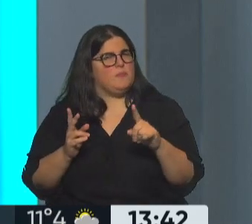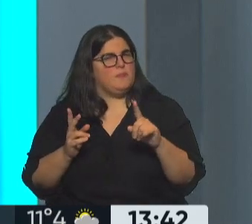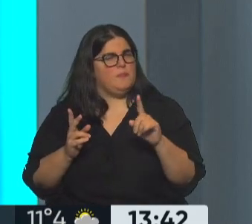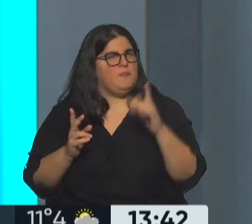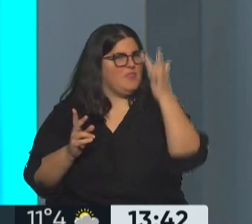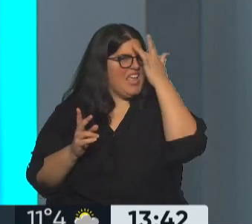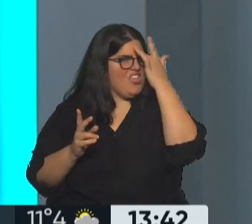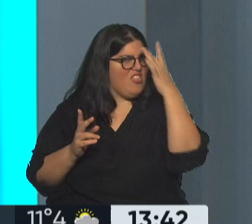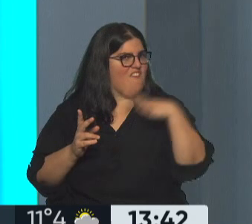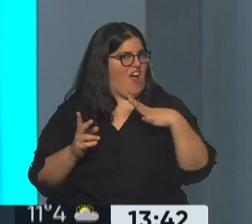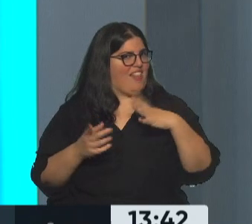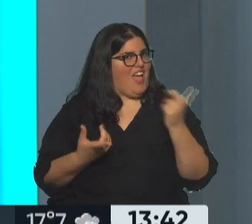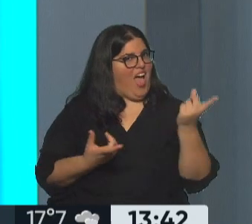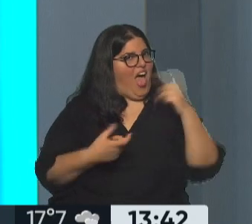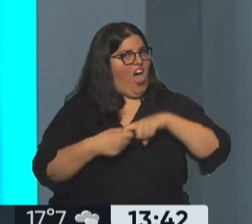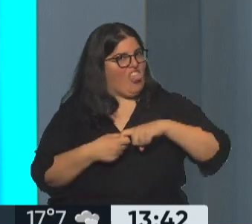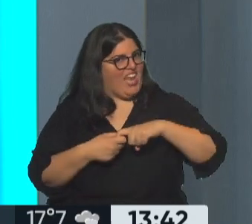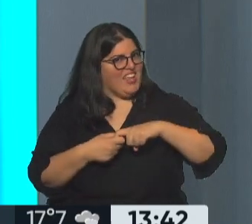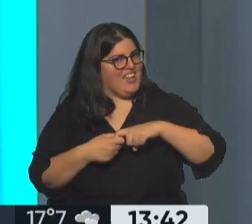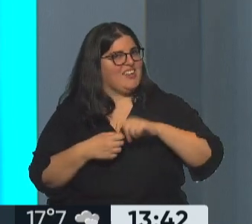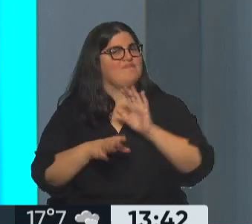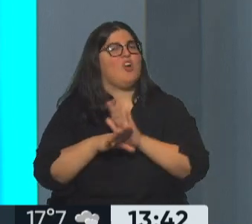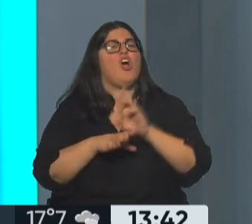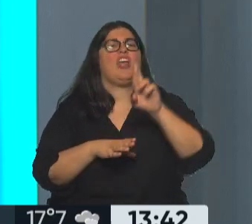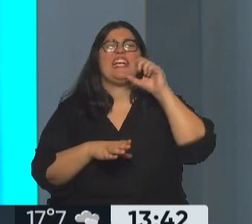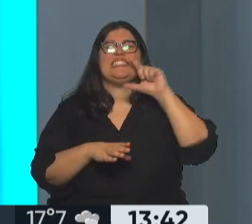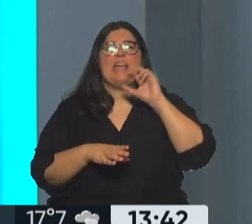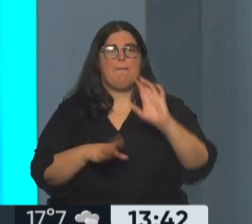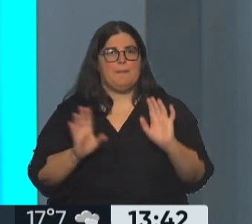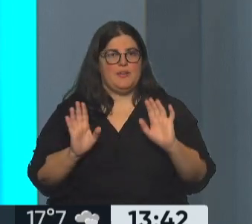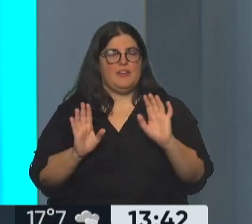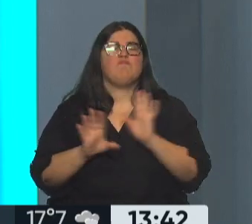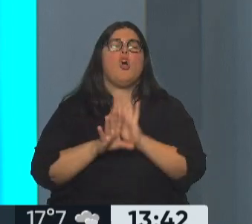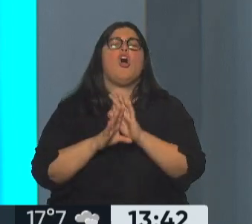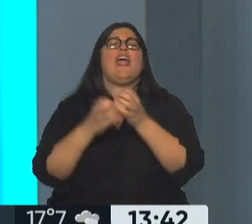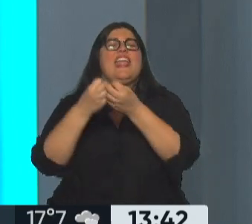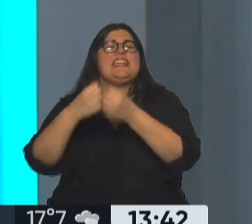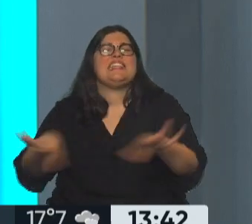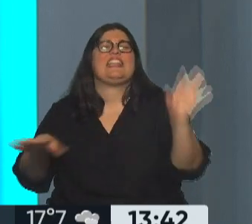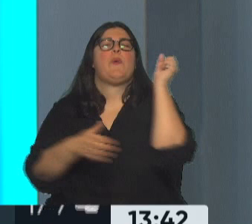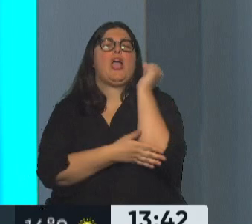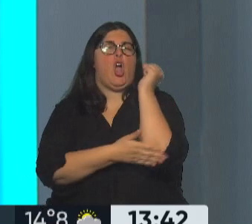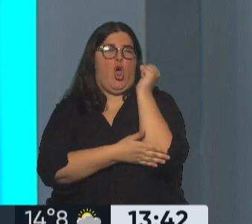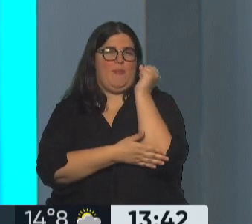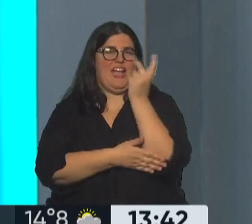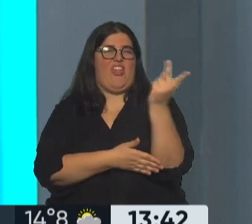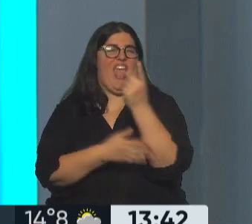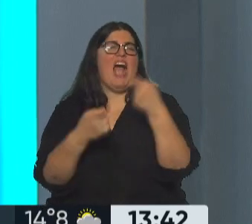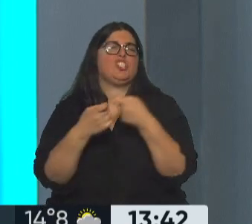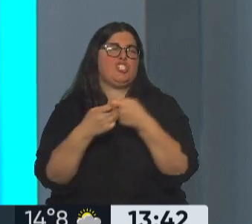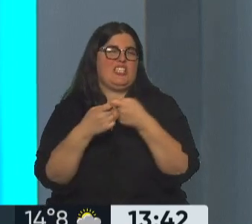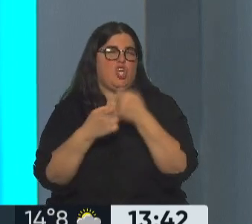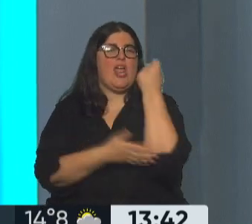no adhirió a lo que fue el RCEP, es decir, la iniciativa económica de asociación